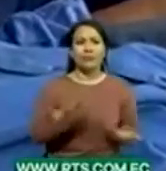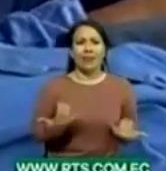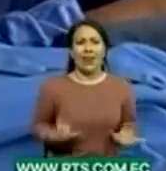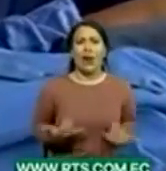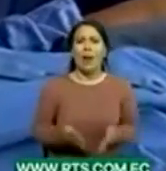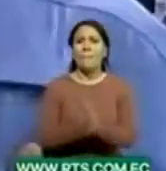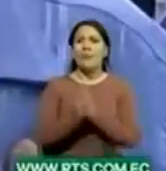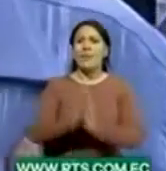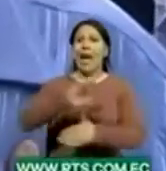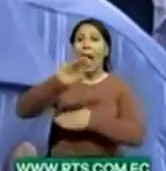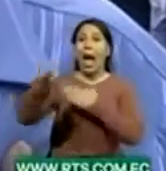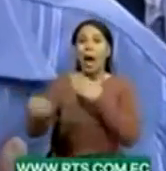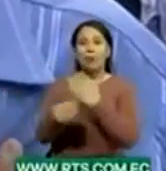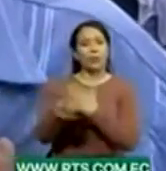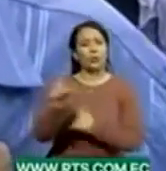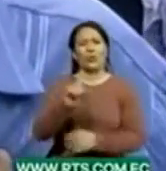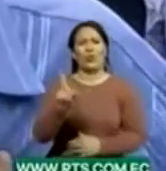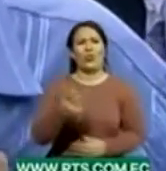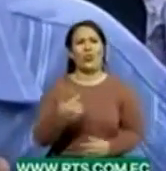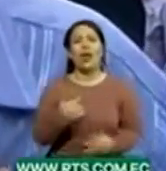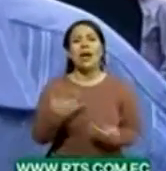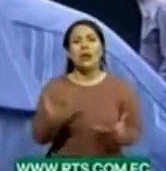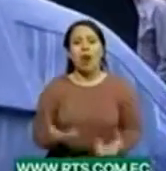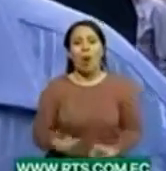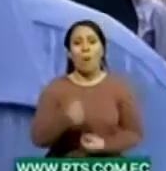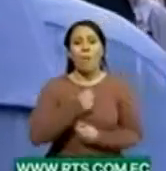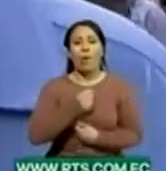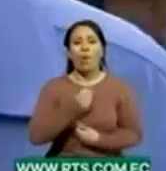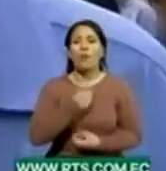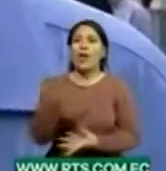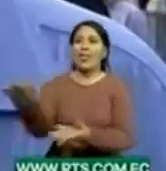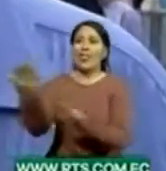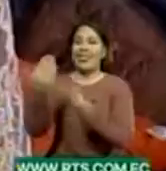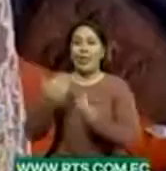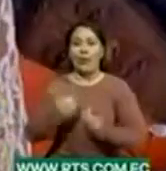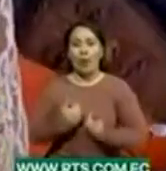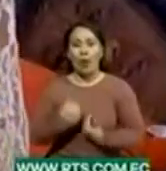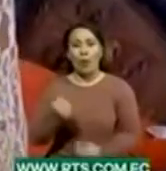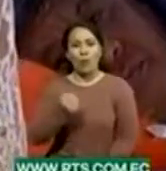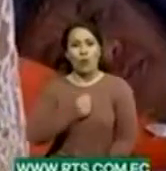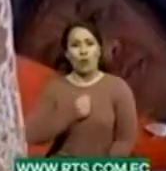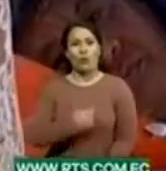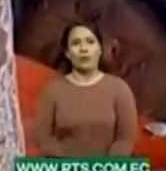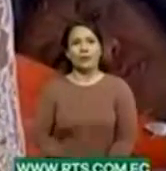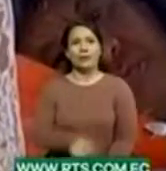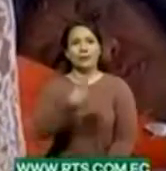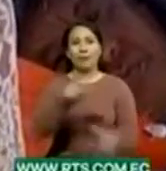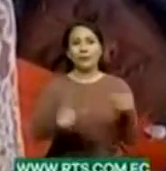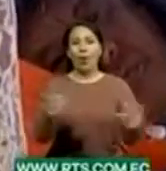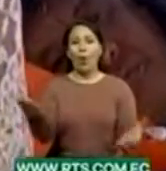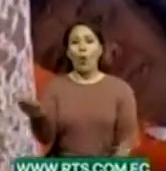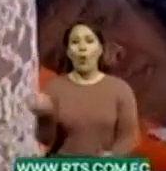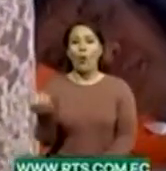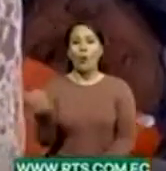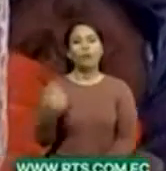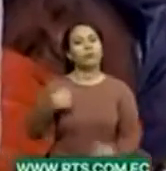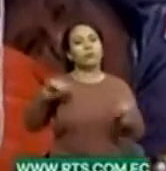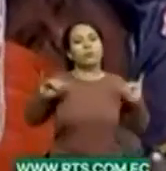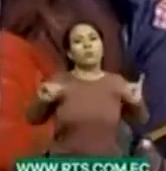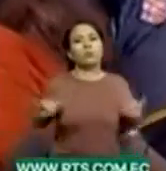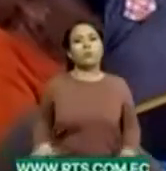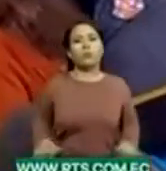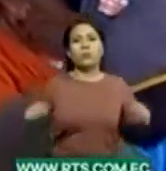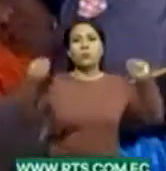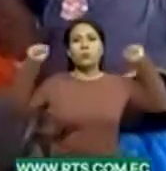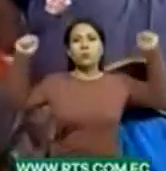pidiendo que nos aumenten un centavo, estamos pidiendo que se nos devuelva lo nuestro. Los jubilados afirman que permanecerán en